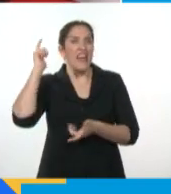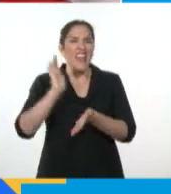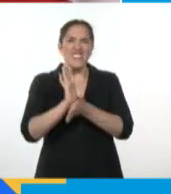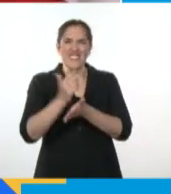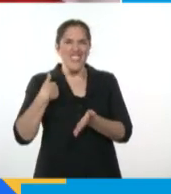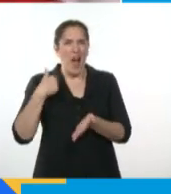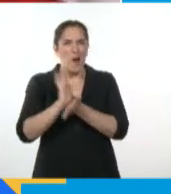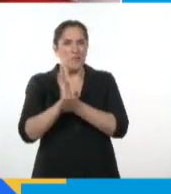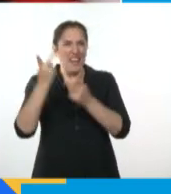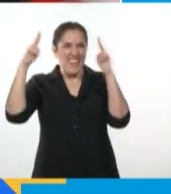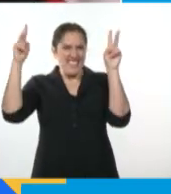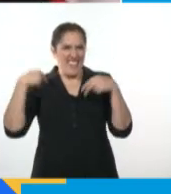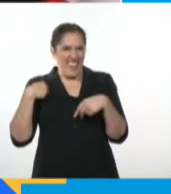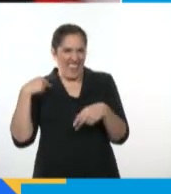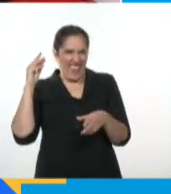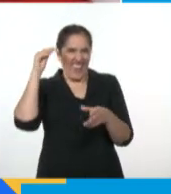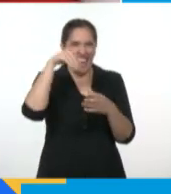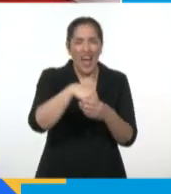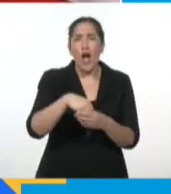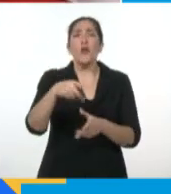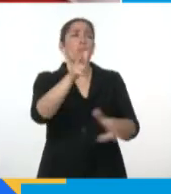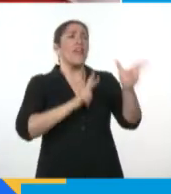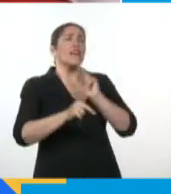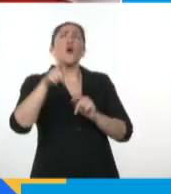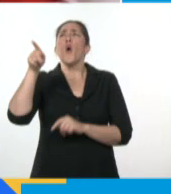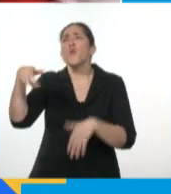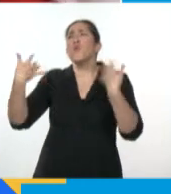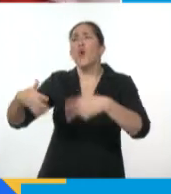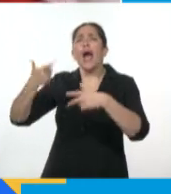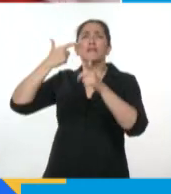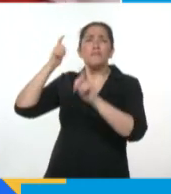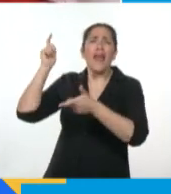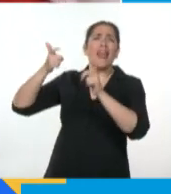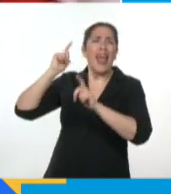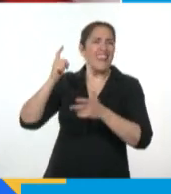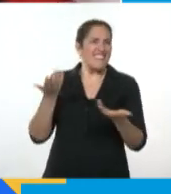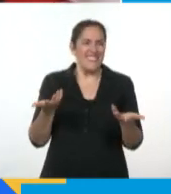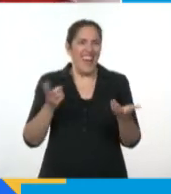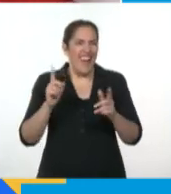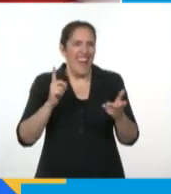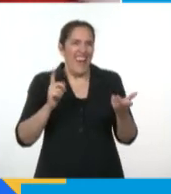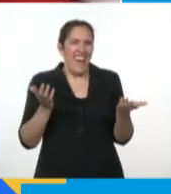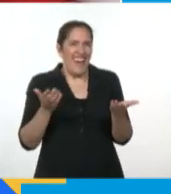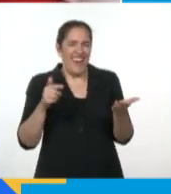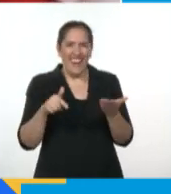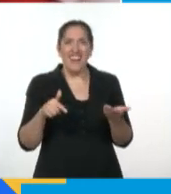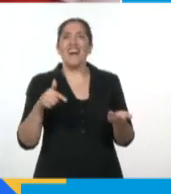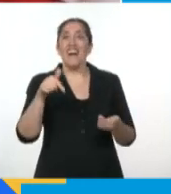Cuando dicen, ay, su experiencia y tal. Y yo me acuerdo de una maravillosa